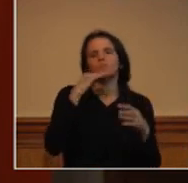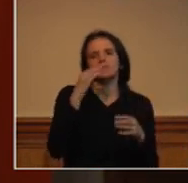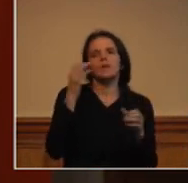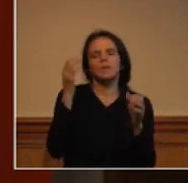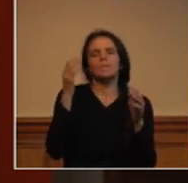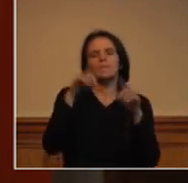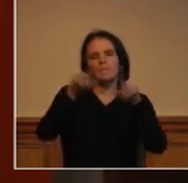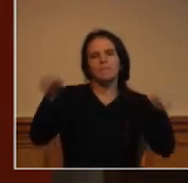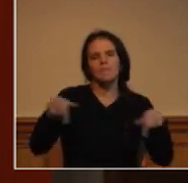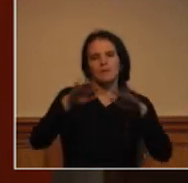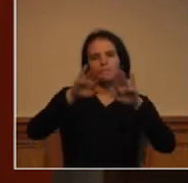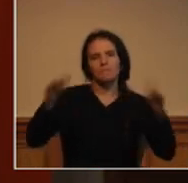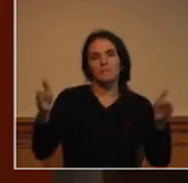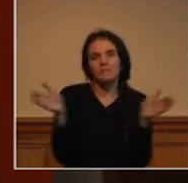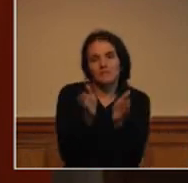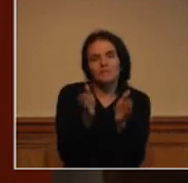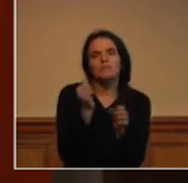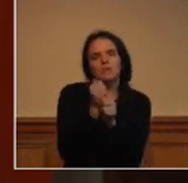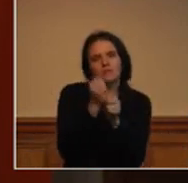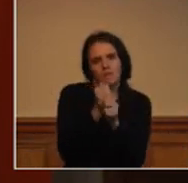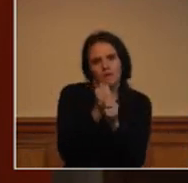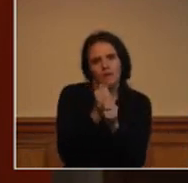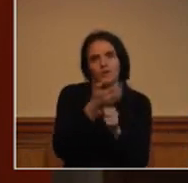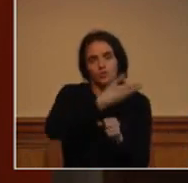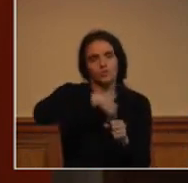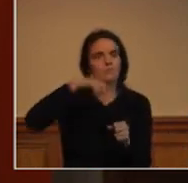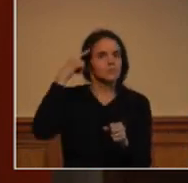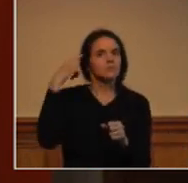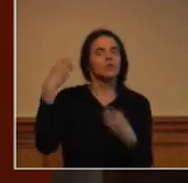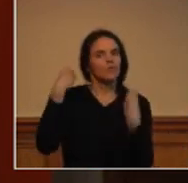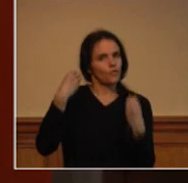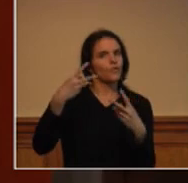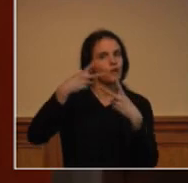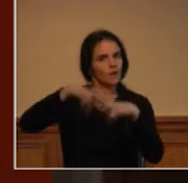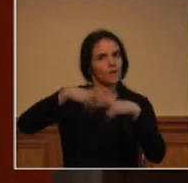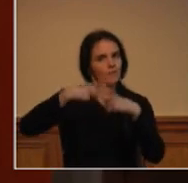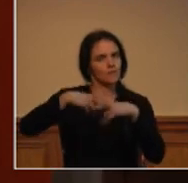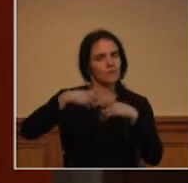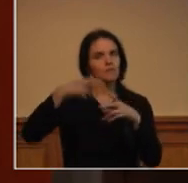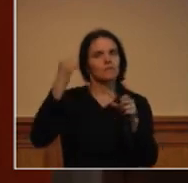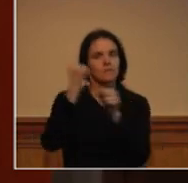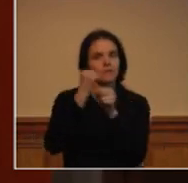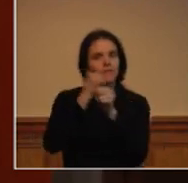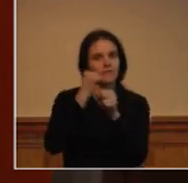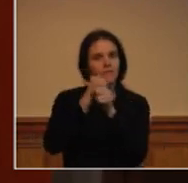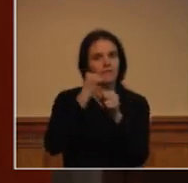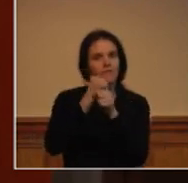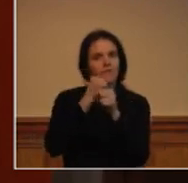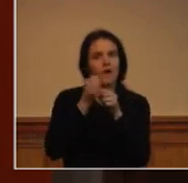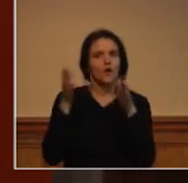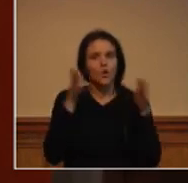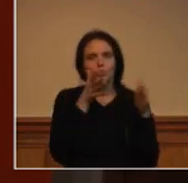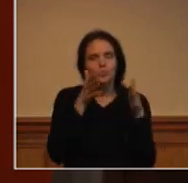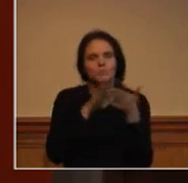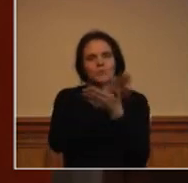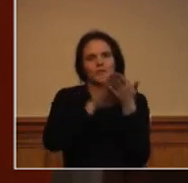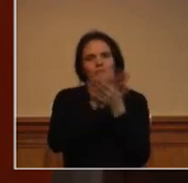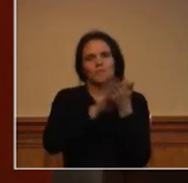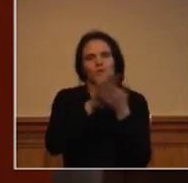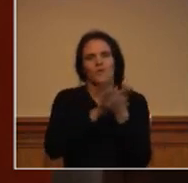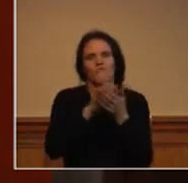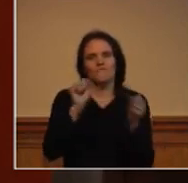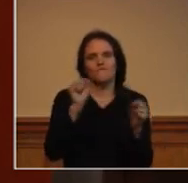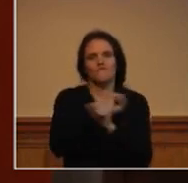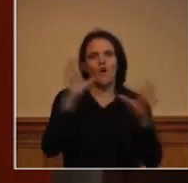para trabajarlo. Yo te diría que en nuestra experiencia es tremenda herramienta para inhibición conductual, sí, porque además a los niños les encanta. Entonces ya